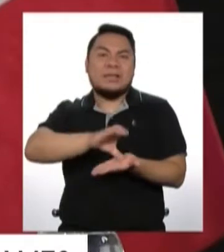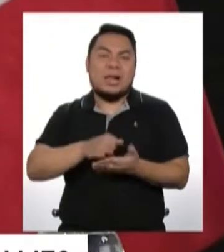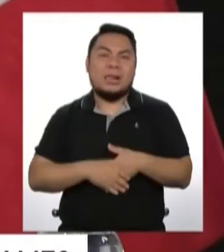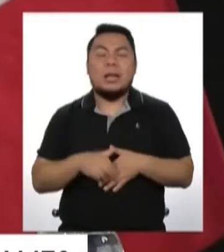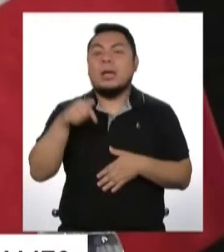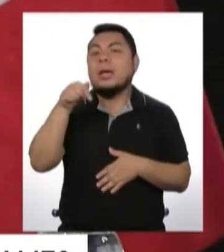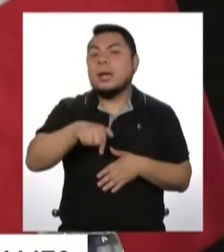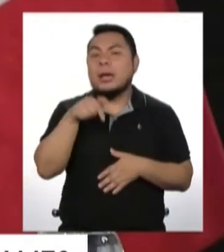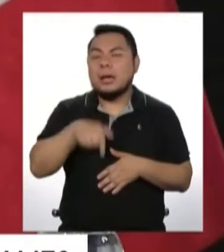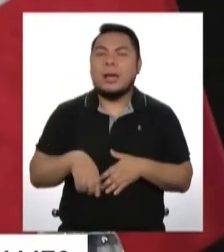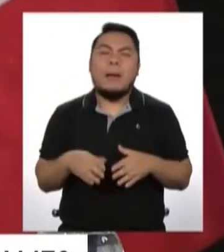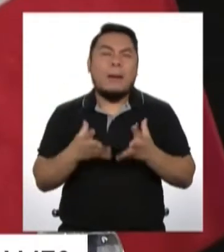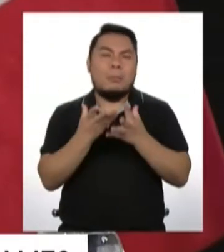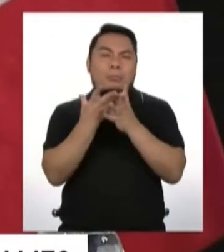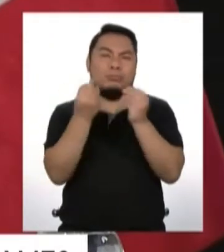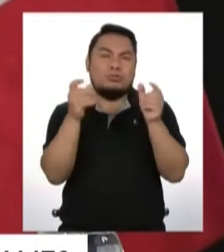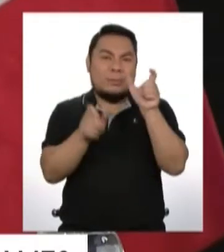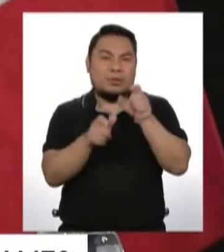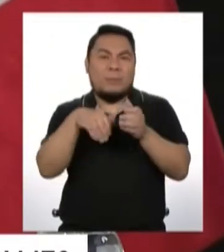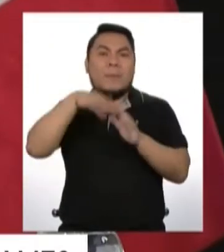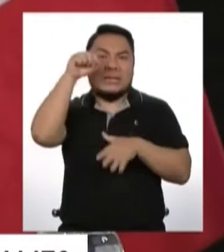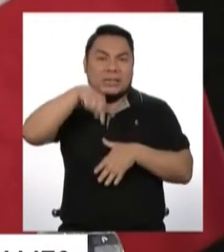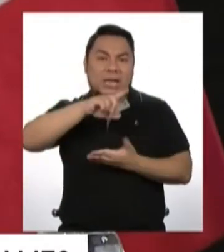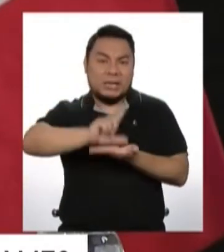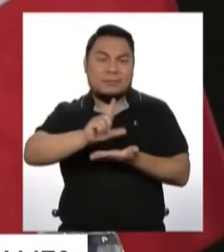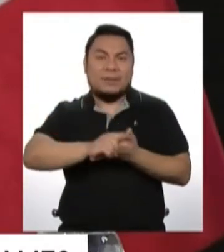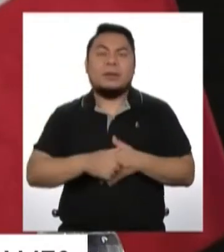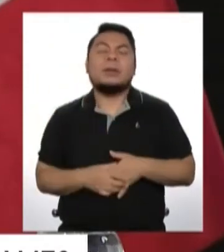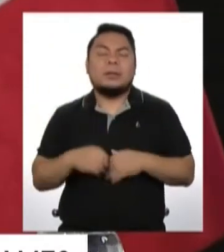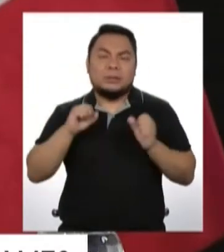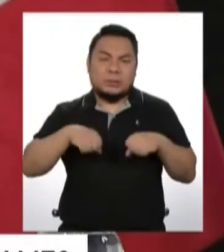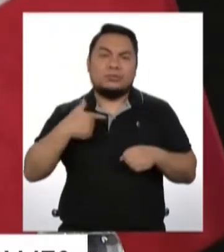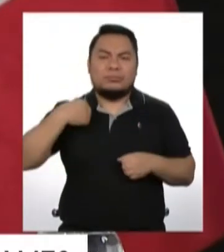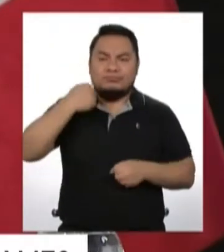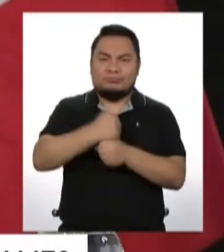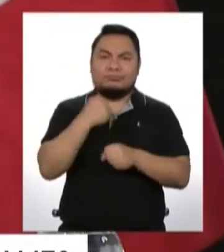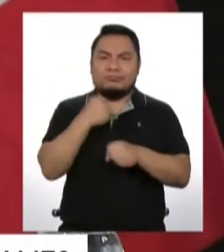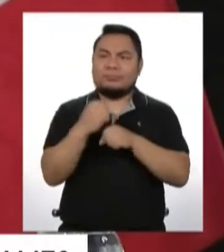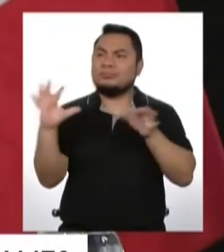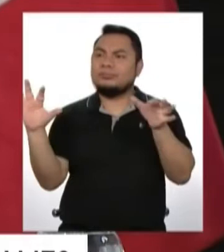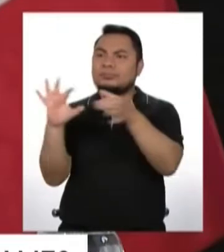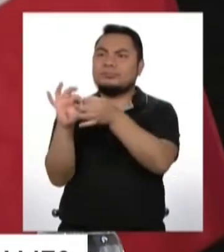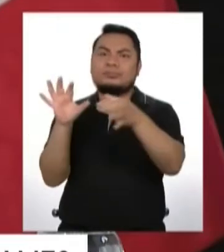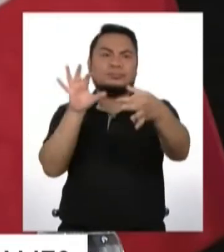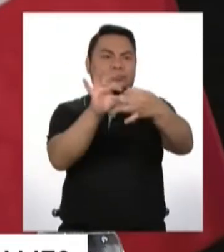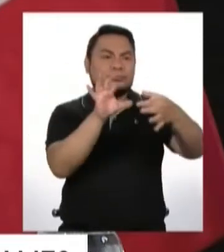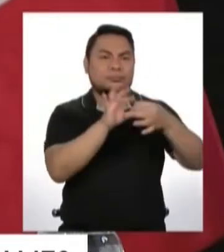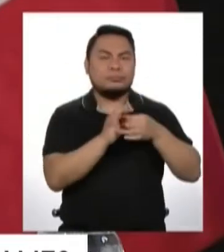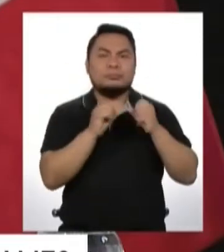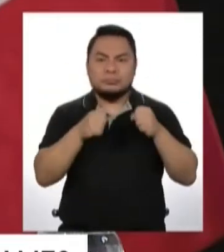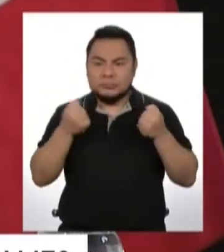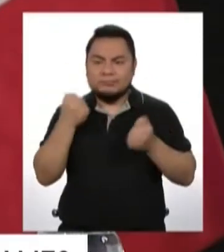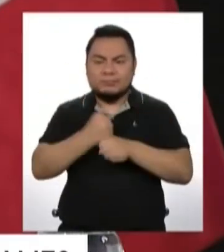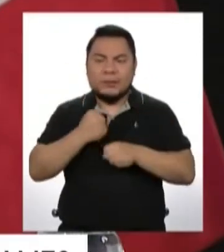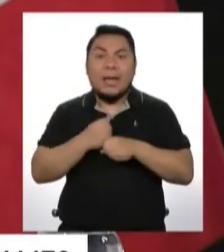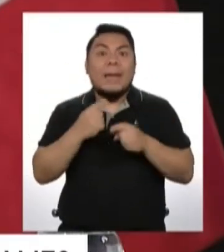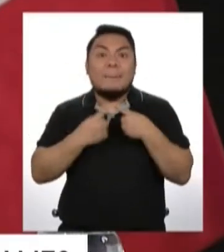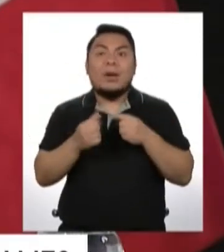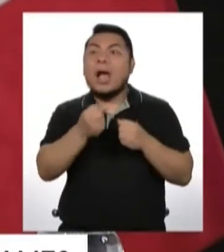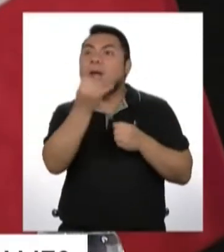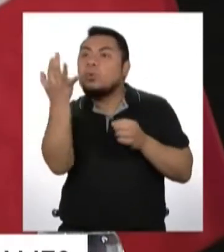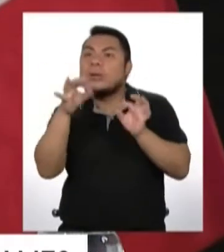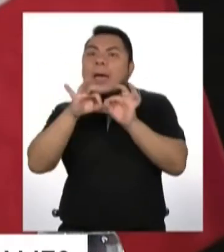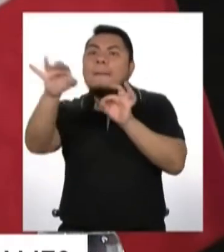la ciudad con mayor población, estamos trabajando articuladamente, pero que en algunas regiones no estamos haciendo la articulación